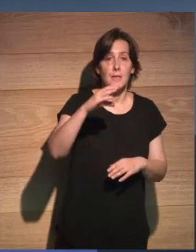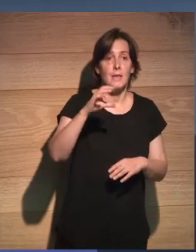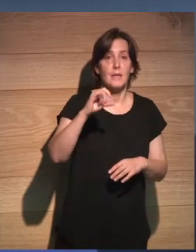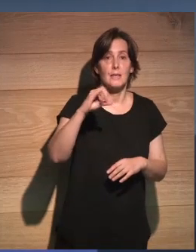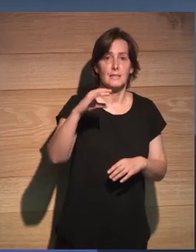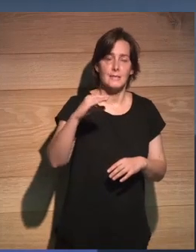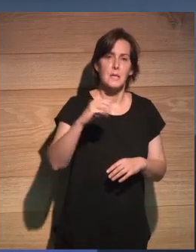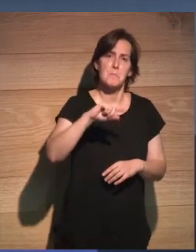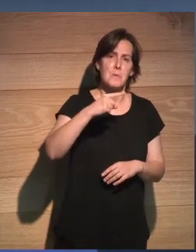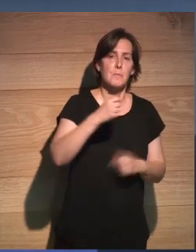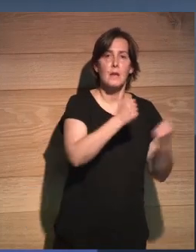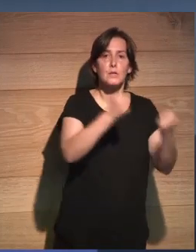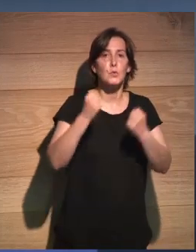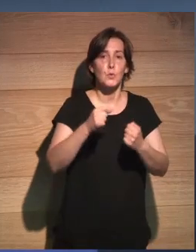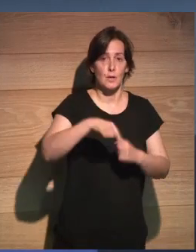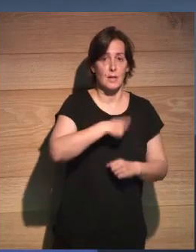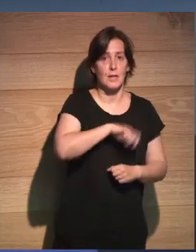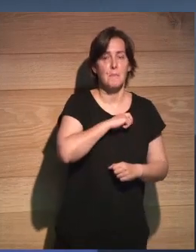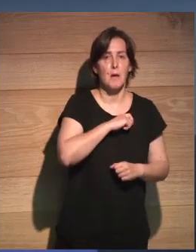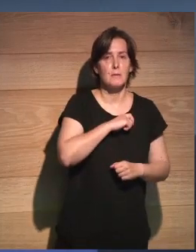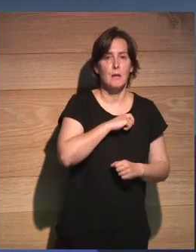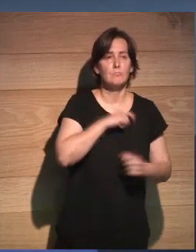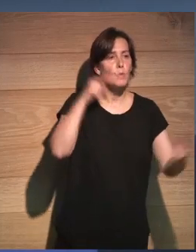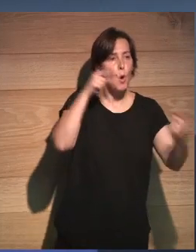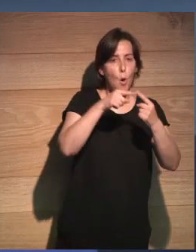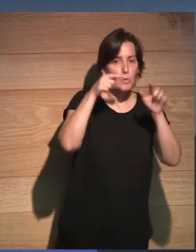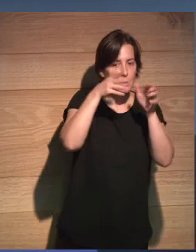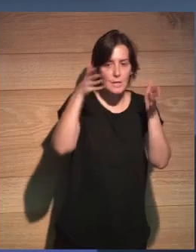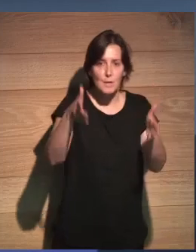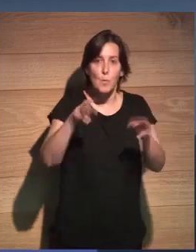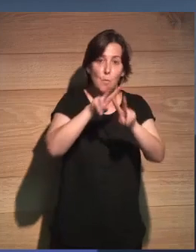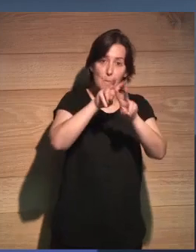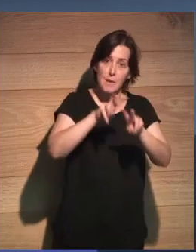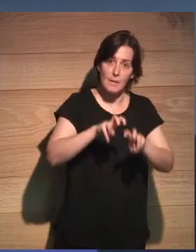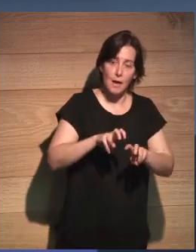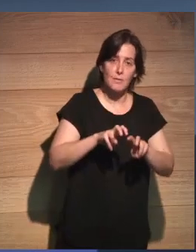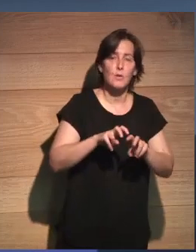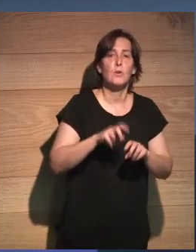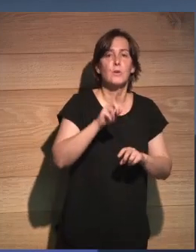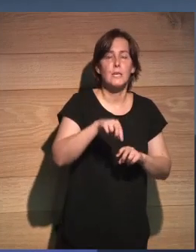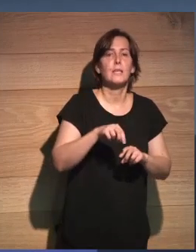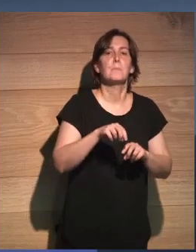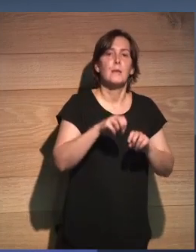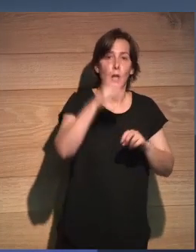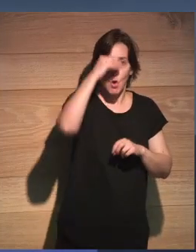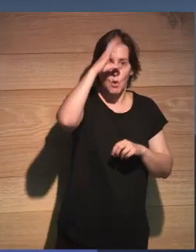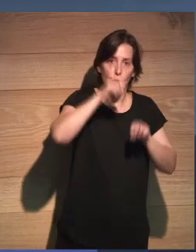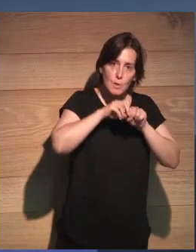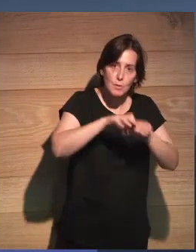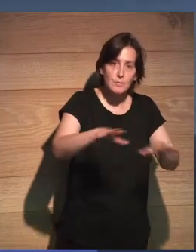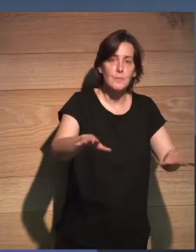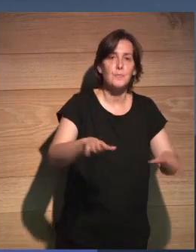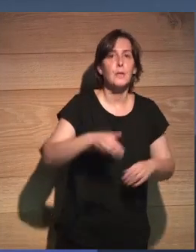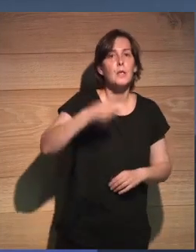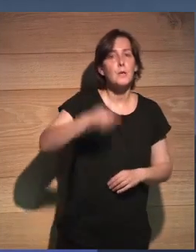primera institución en España dedicada a la investigación y a la transferencia del conocimiento,